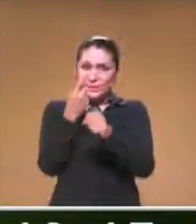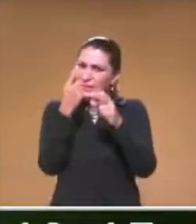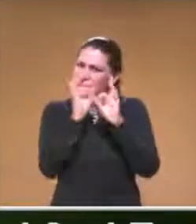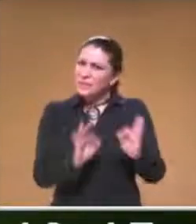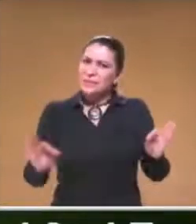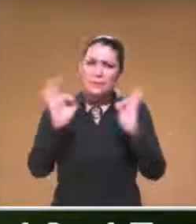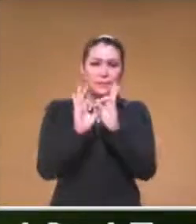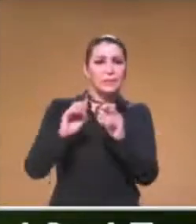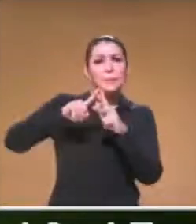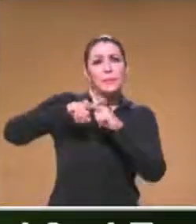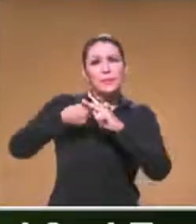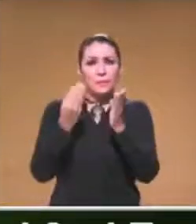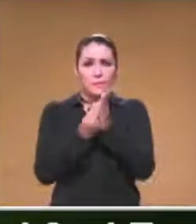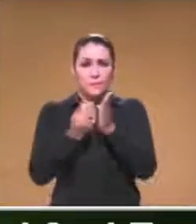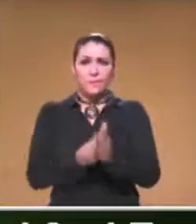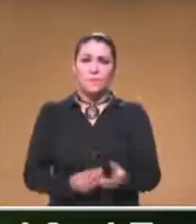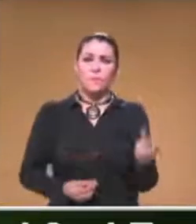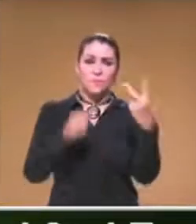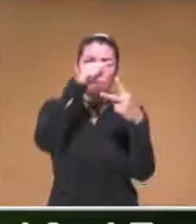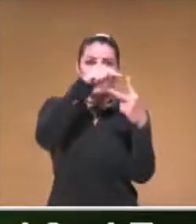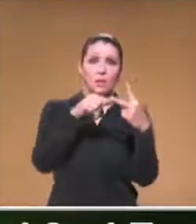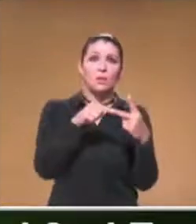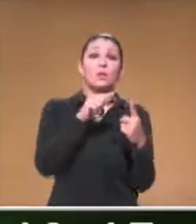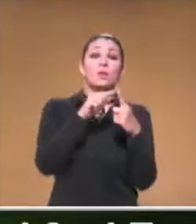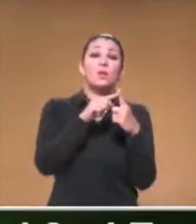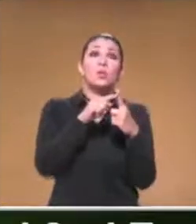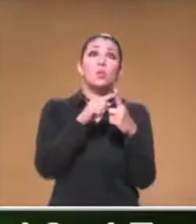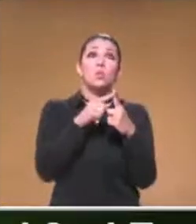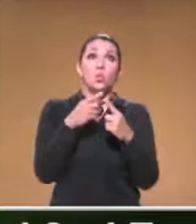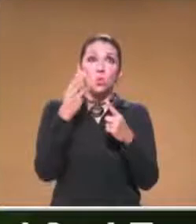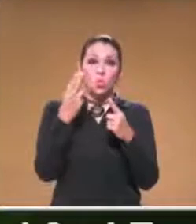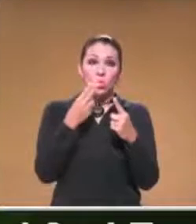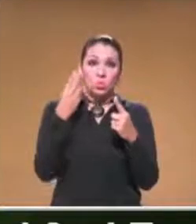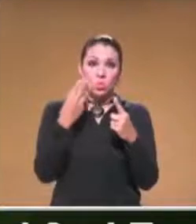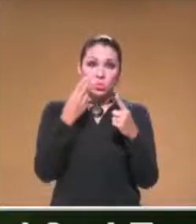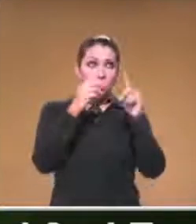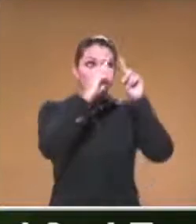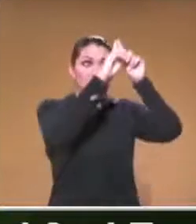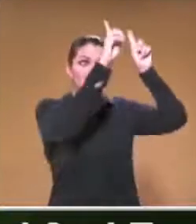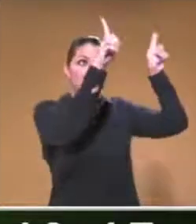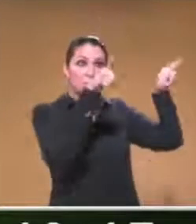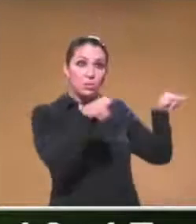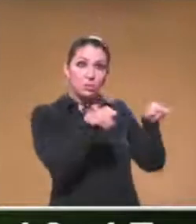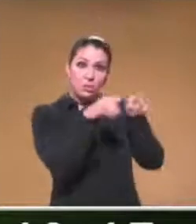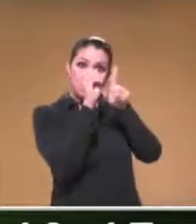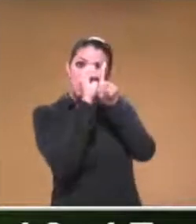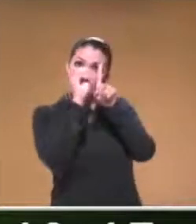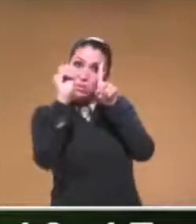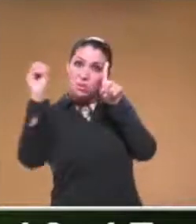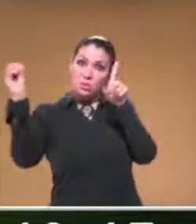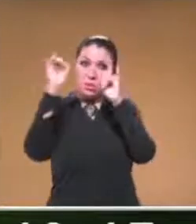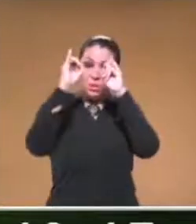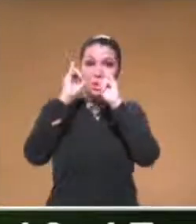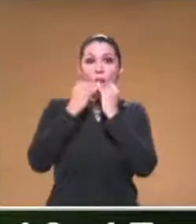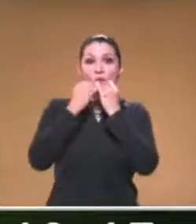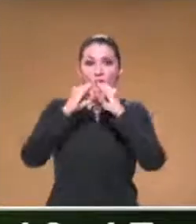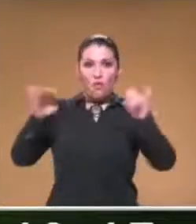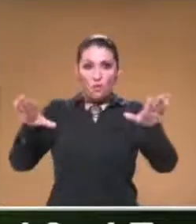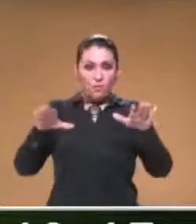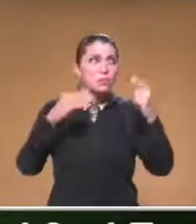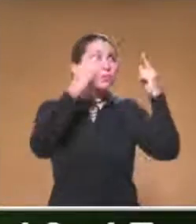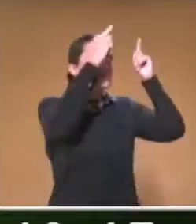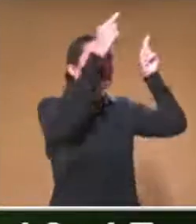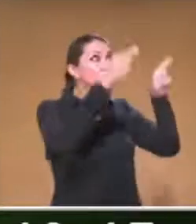clase. Tenemos 2 organizadores gráficos que nos van a ayudar, como su nombre lo dice, a organizar la información